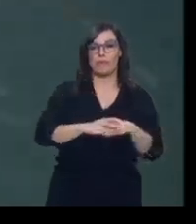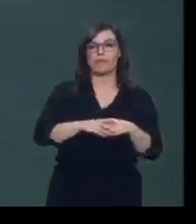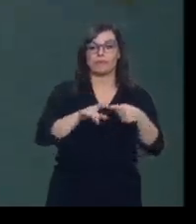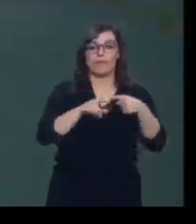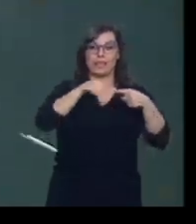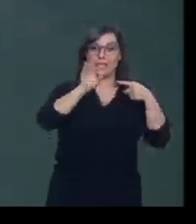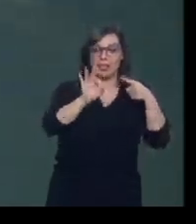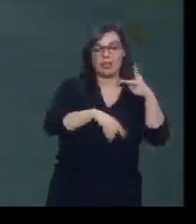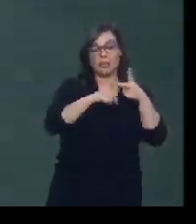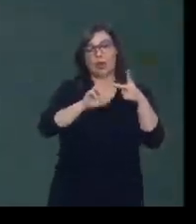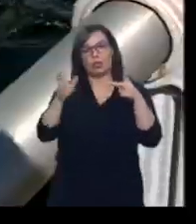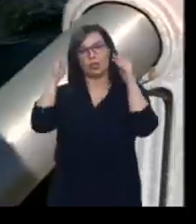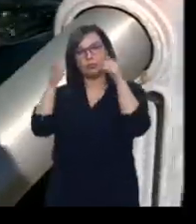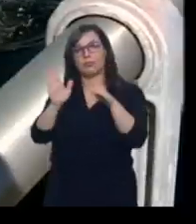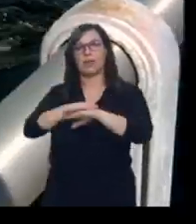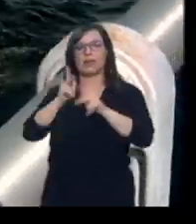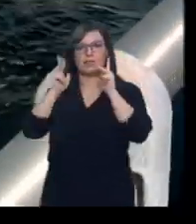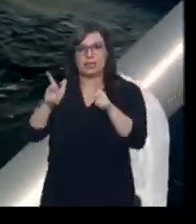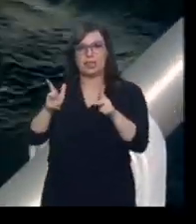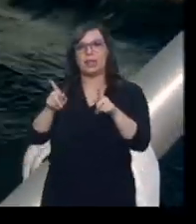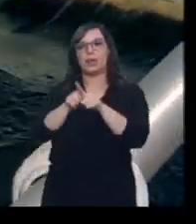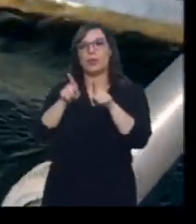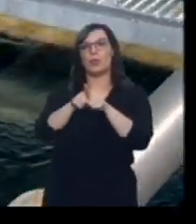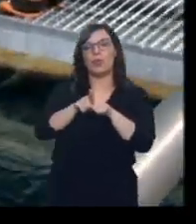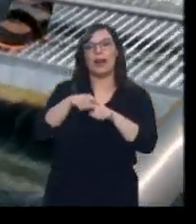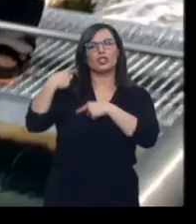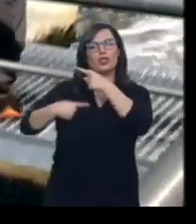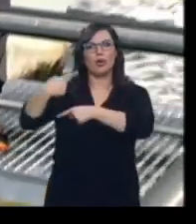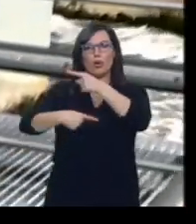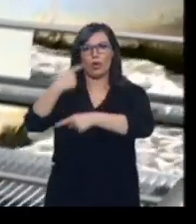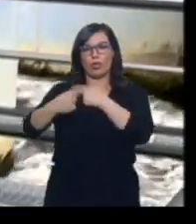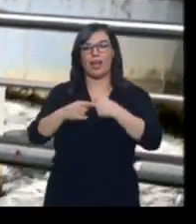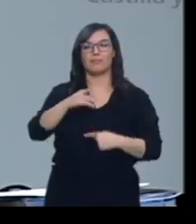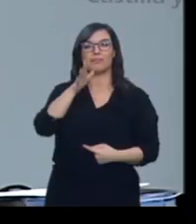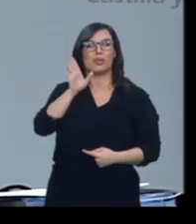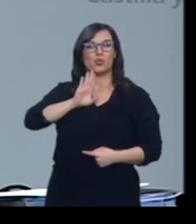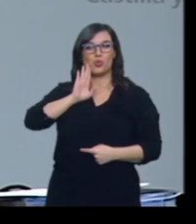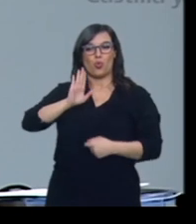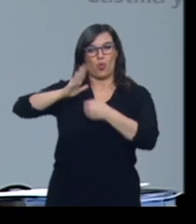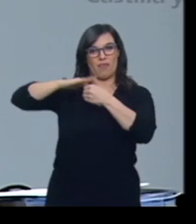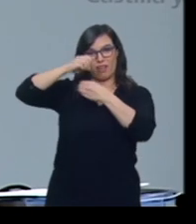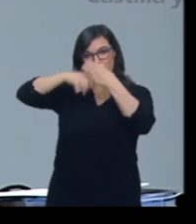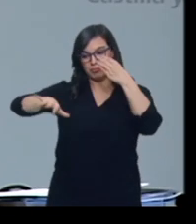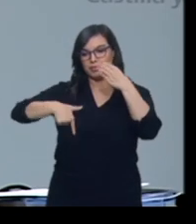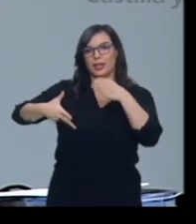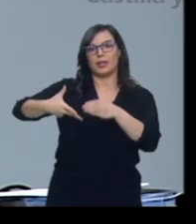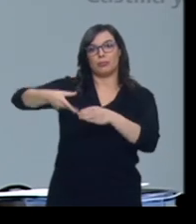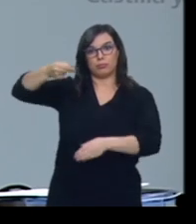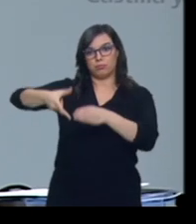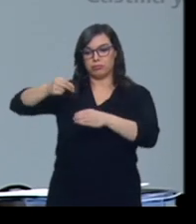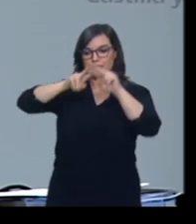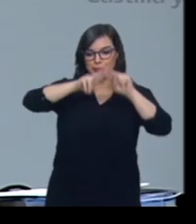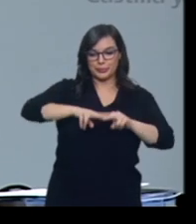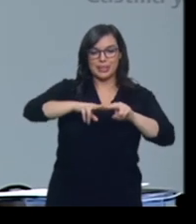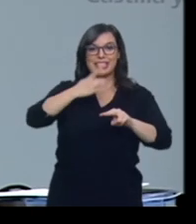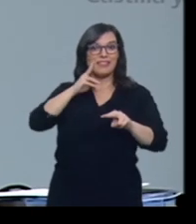dirigida a las residencias de mayores, la recogida de 100 muestras diarias de aguas residuales. Si detectamos que hay un